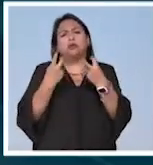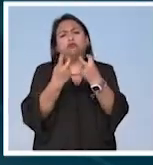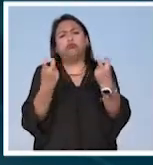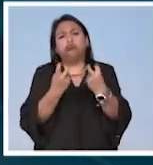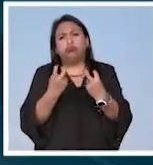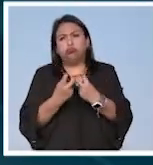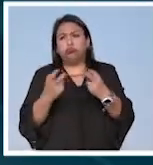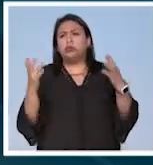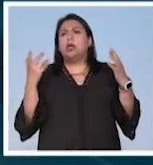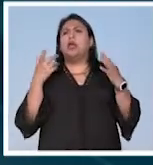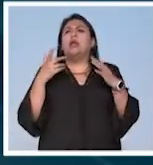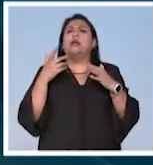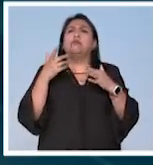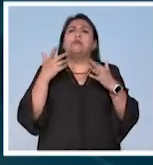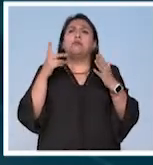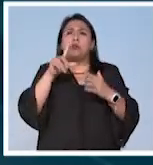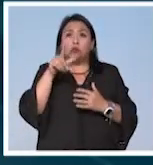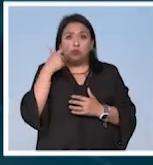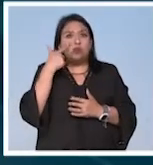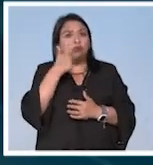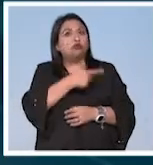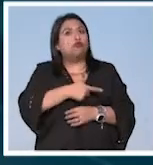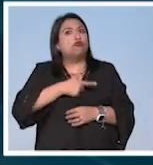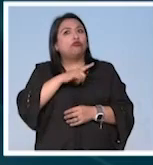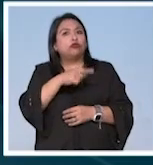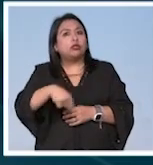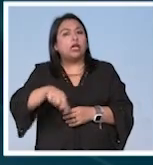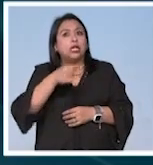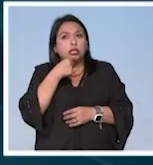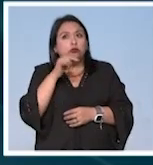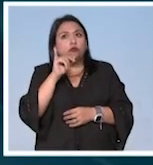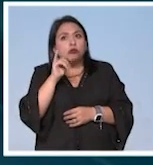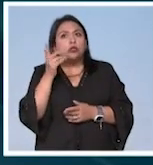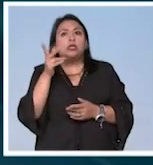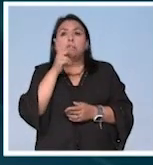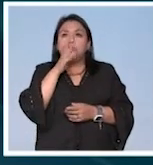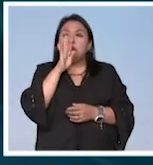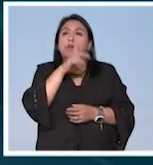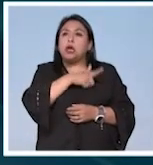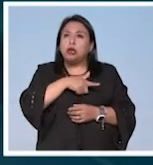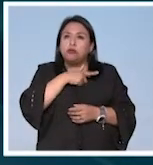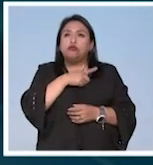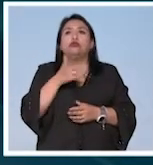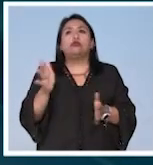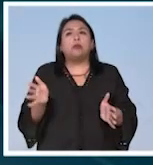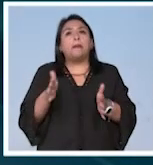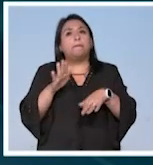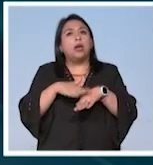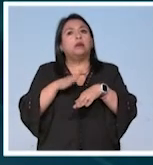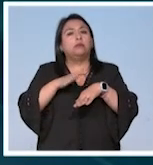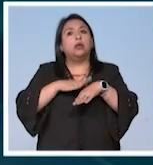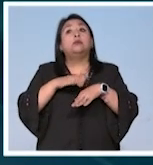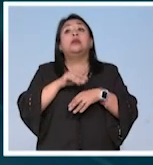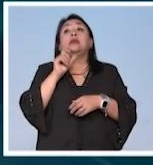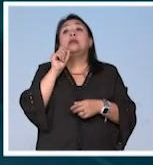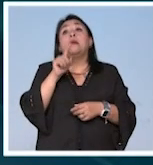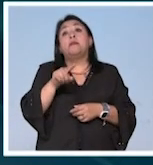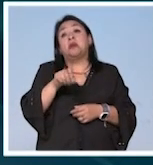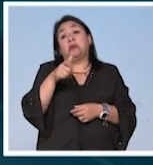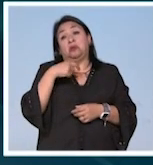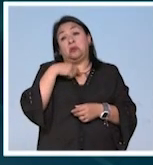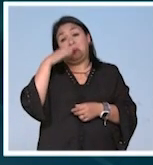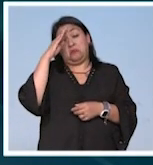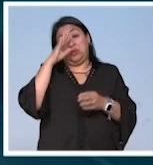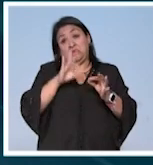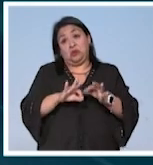principio entonces pues vimos Que les gustaba a los niños a los papás se fue aumentando y también una cosa creo